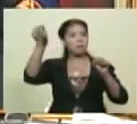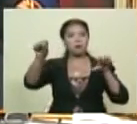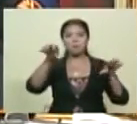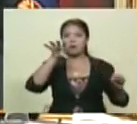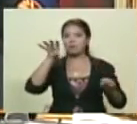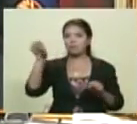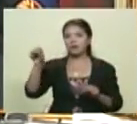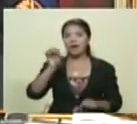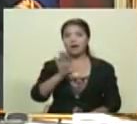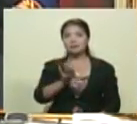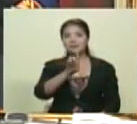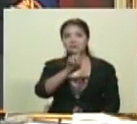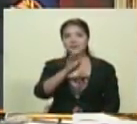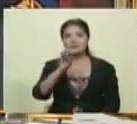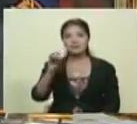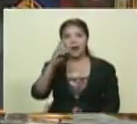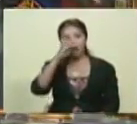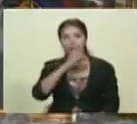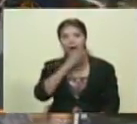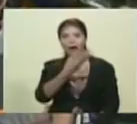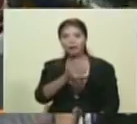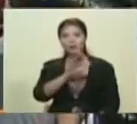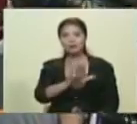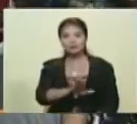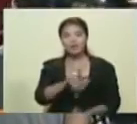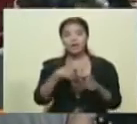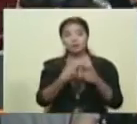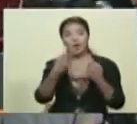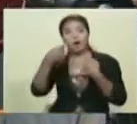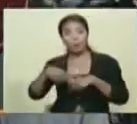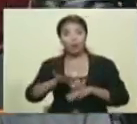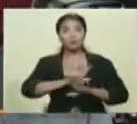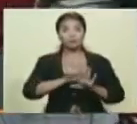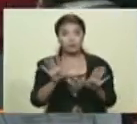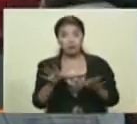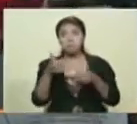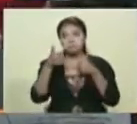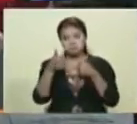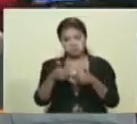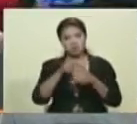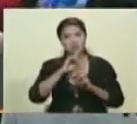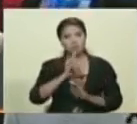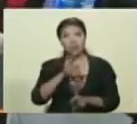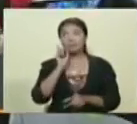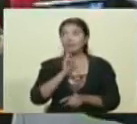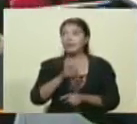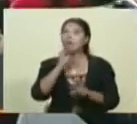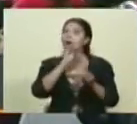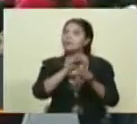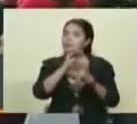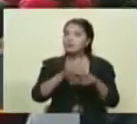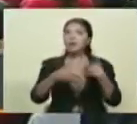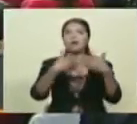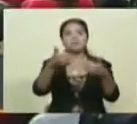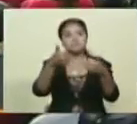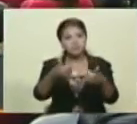modelo petrolero. Así que el acuerdo de trigo ya tiene un buen resultado, Ernesto. Esas cosas hay que comunicarlas bien.